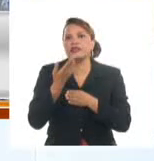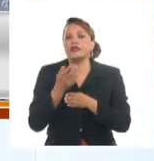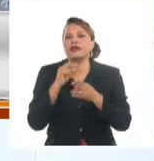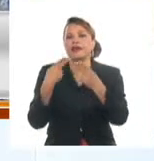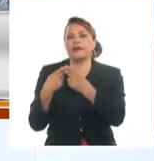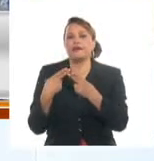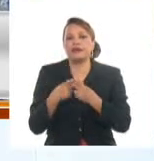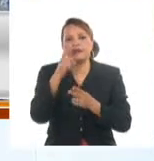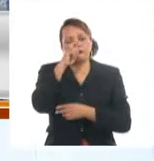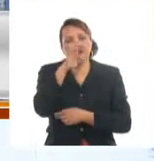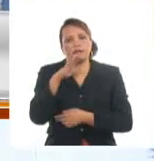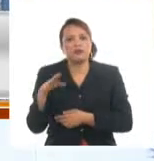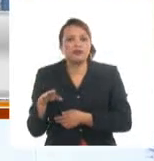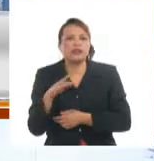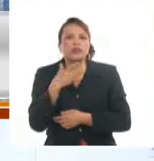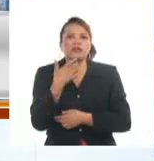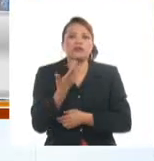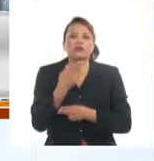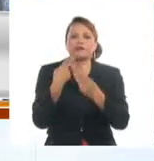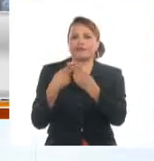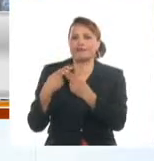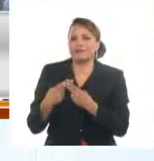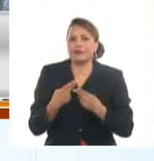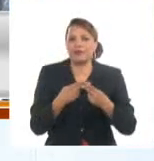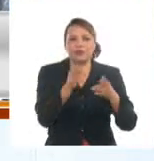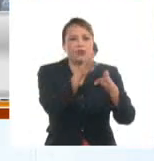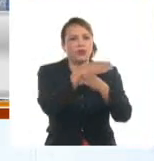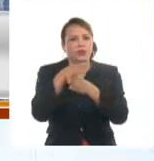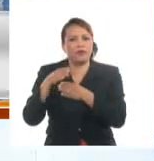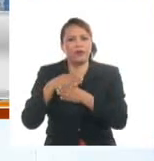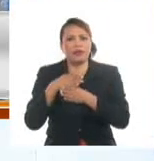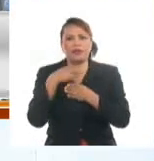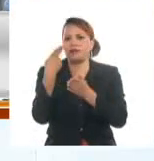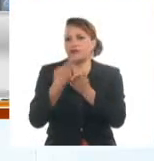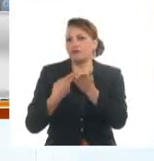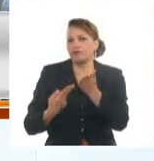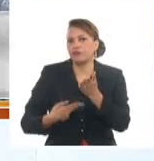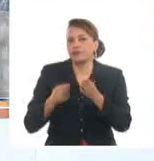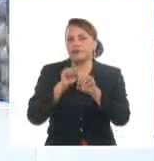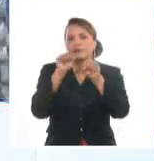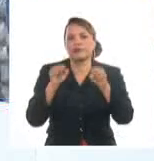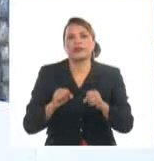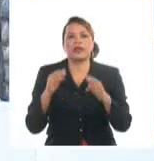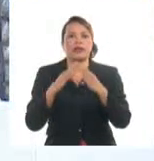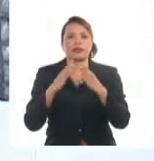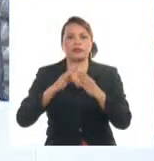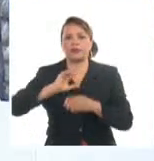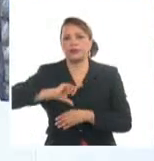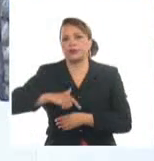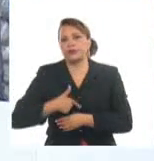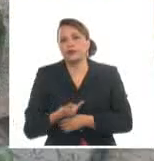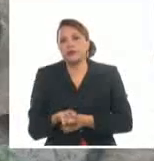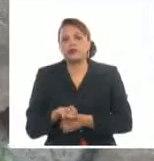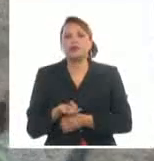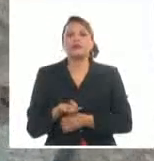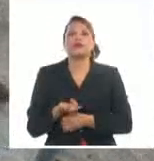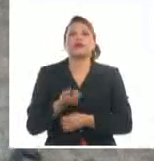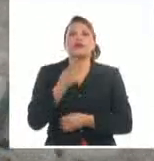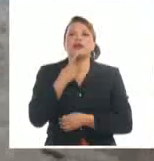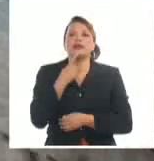del espectro de eventos, del sistema de casas de cultura, como el concurso donde crece la